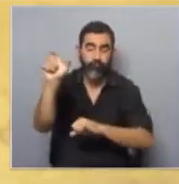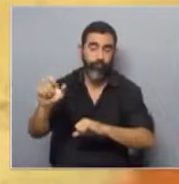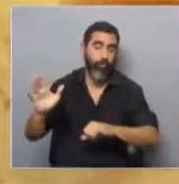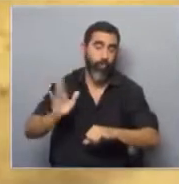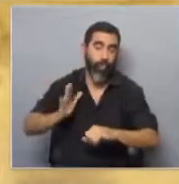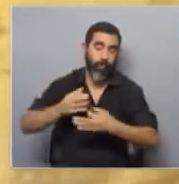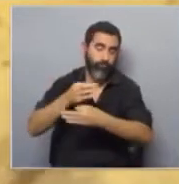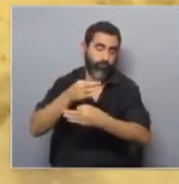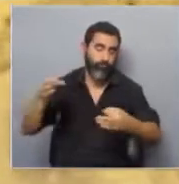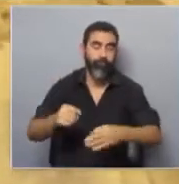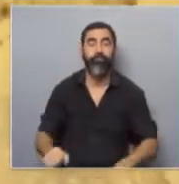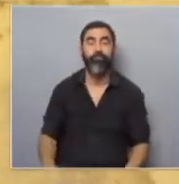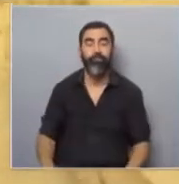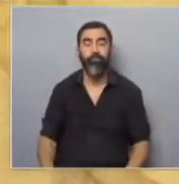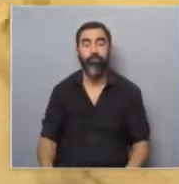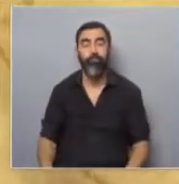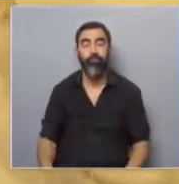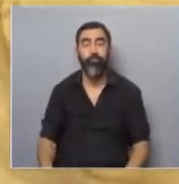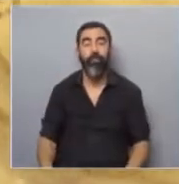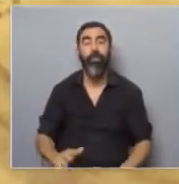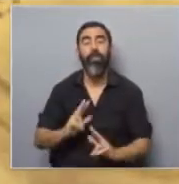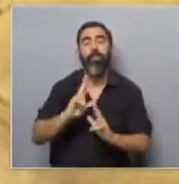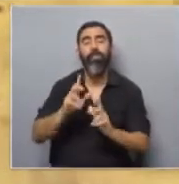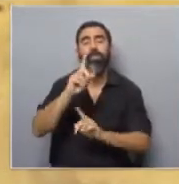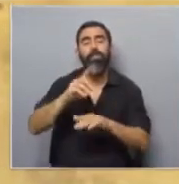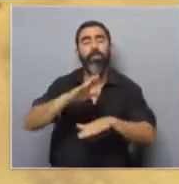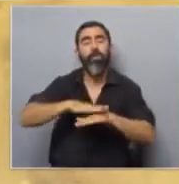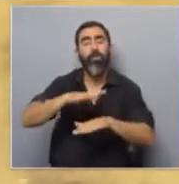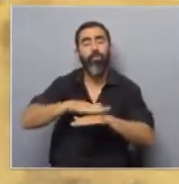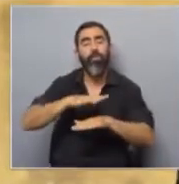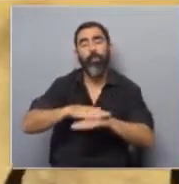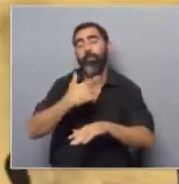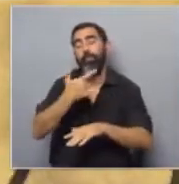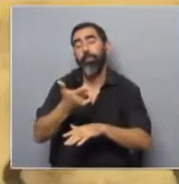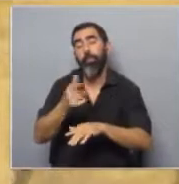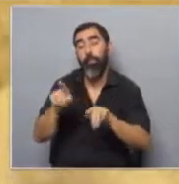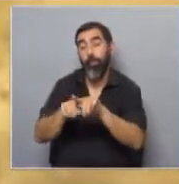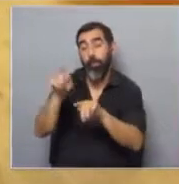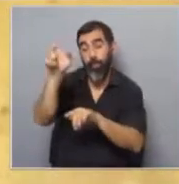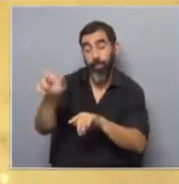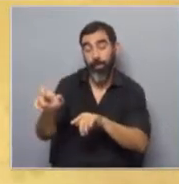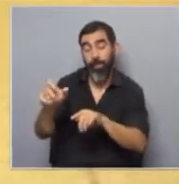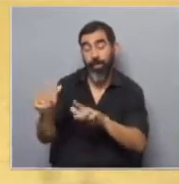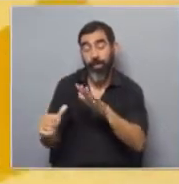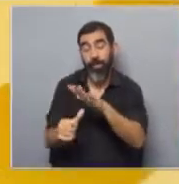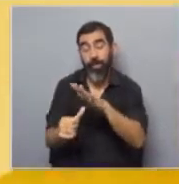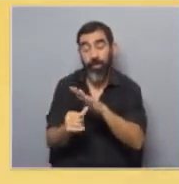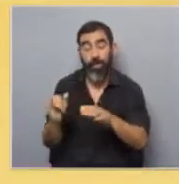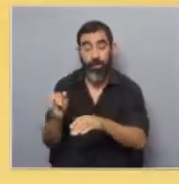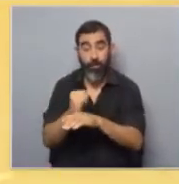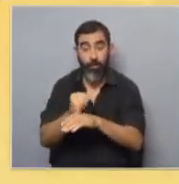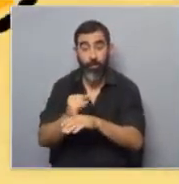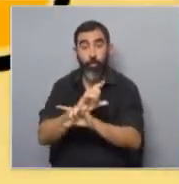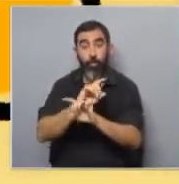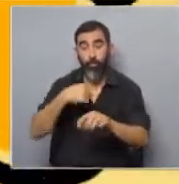Ardao. Muchas veces se destaca de quienes tienen responsabilidades como la del propio Clemente Estable al frente del instituto, de no solo